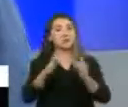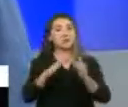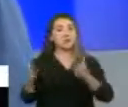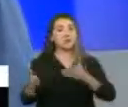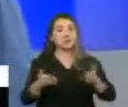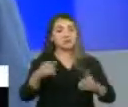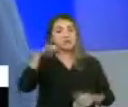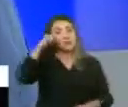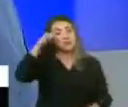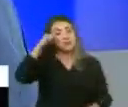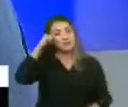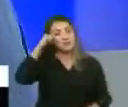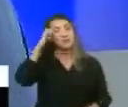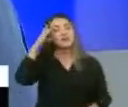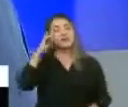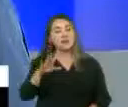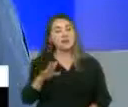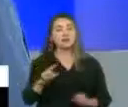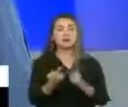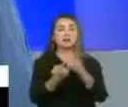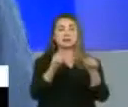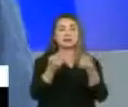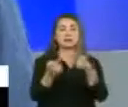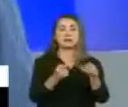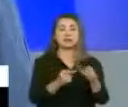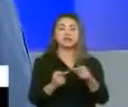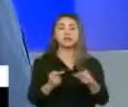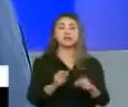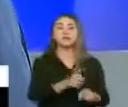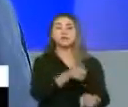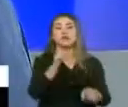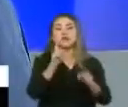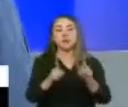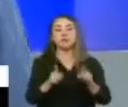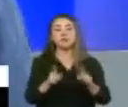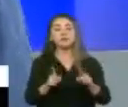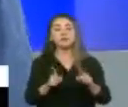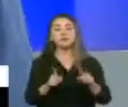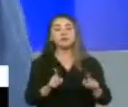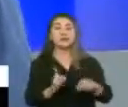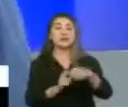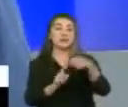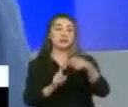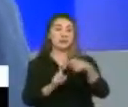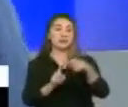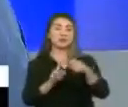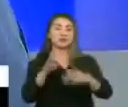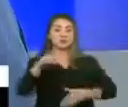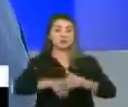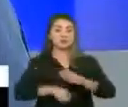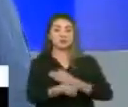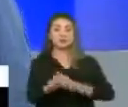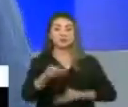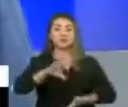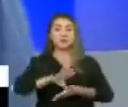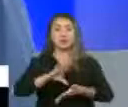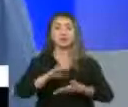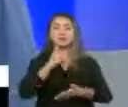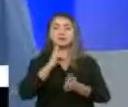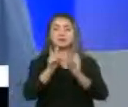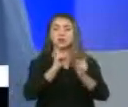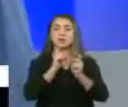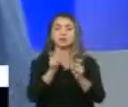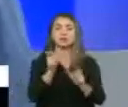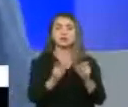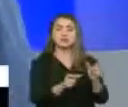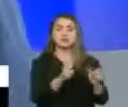más allá de las diferencias que hayamos tenido con ciertas personas en particular, creo que todos deben sumarse en un proyecto que involucre al país. Yo creo que el país está en riesgo. Hoy día hay mucha gente que se